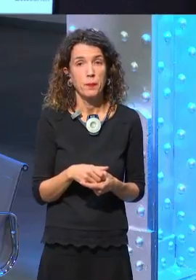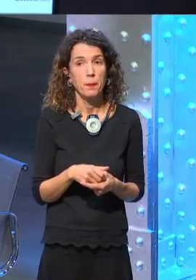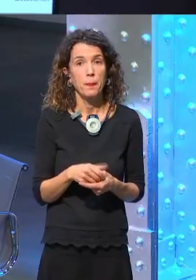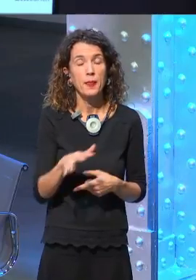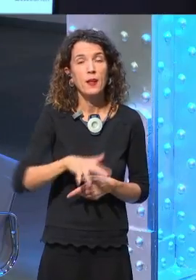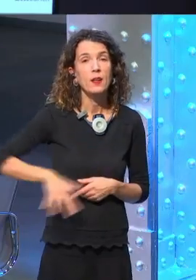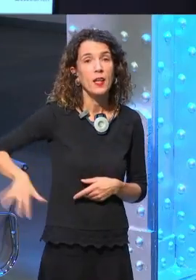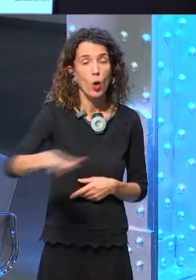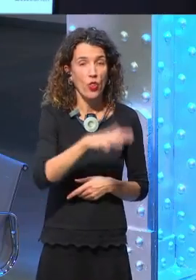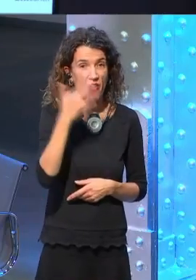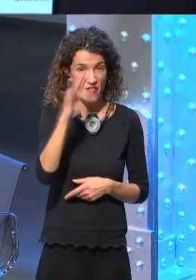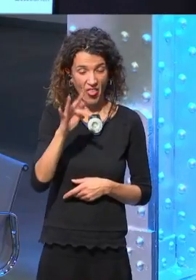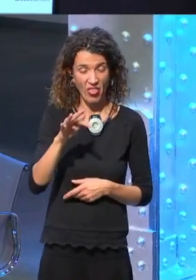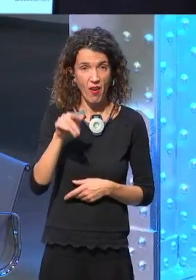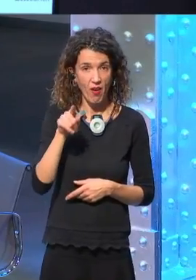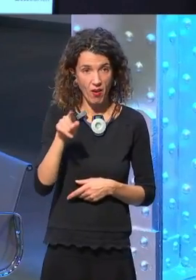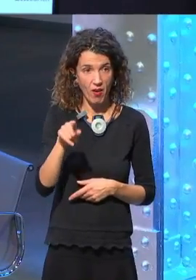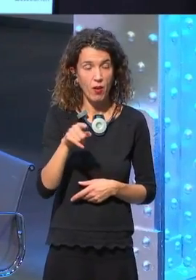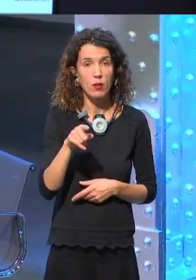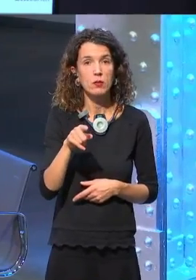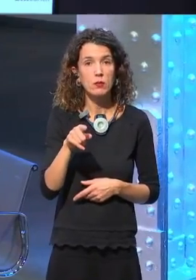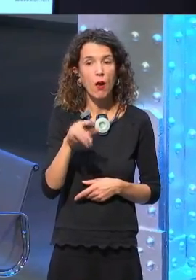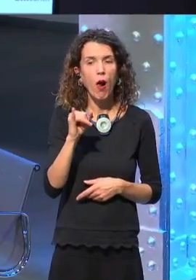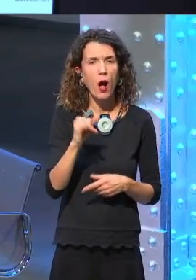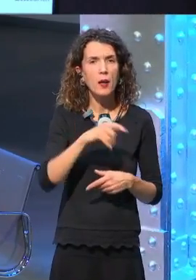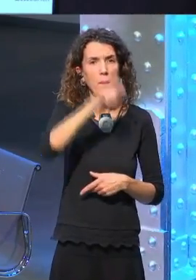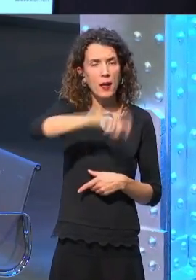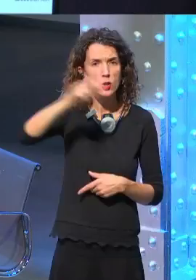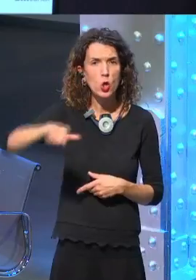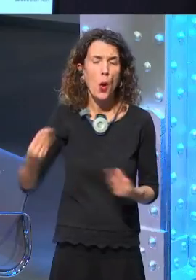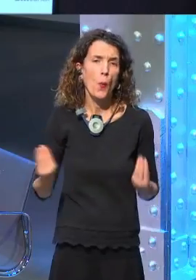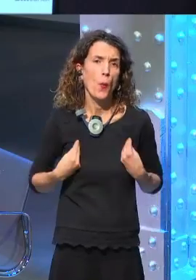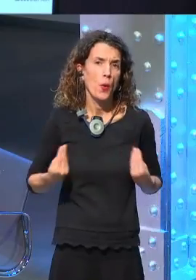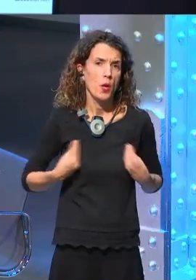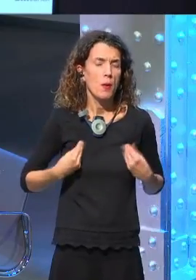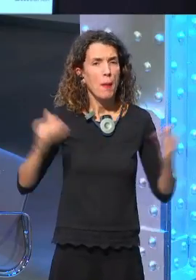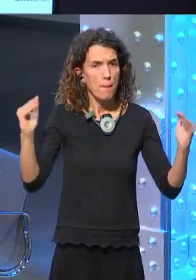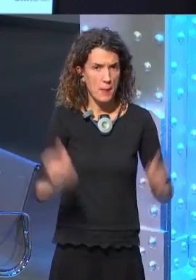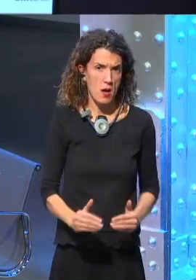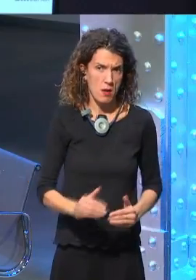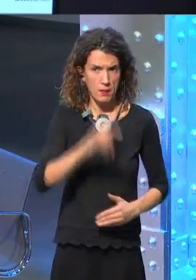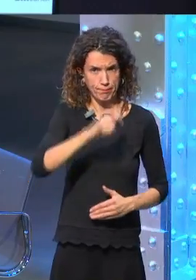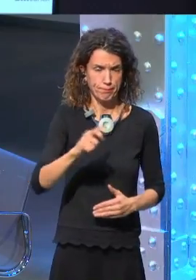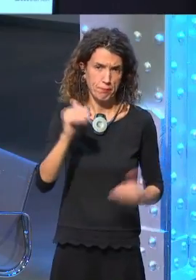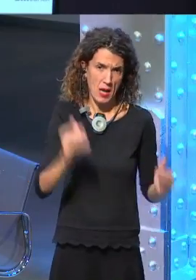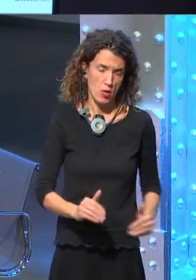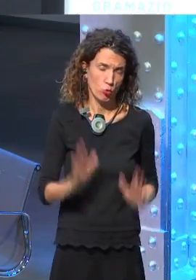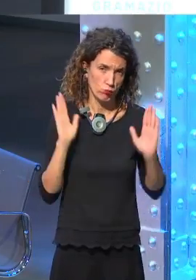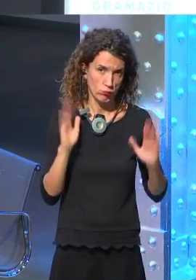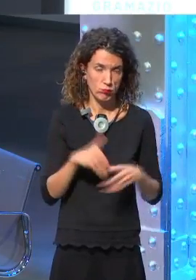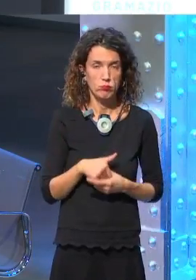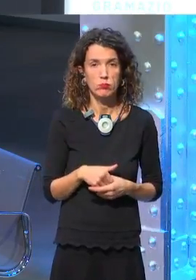en una región de Francia donde tienes una densidad de población más baja